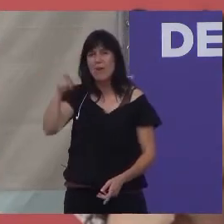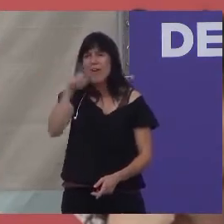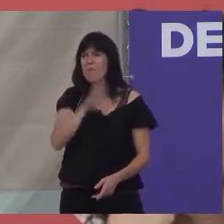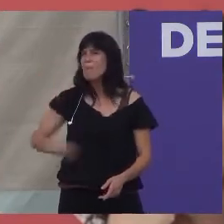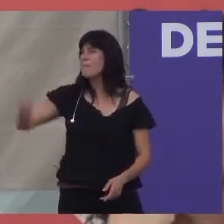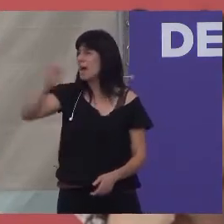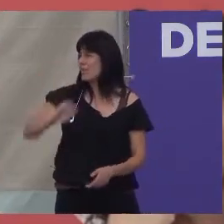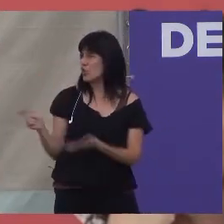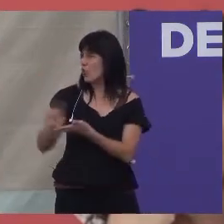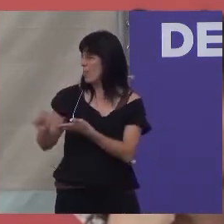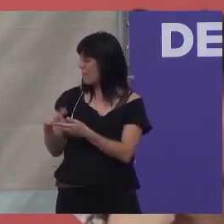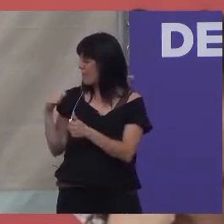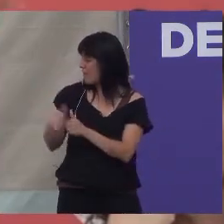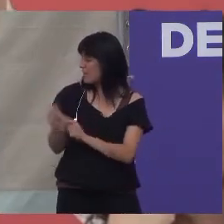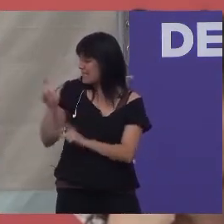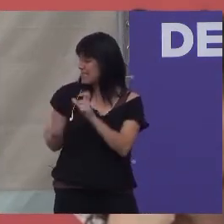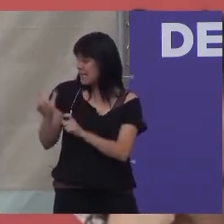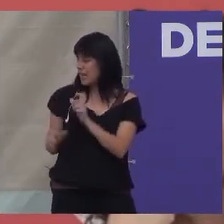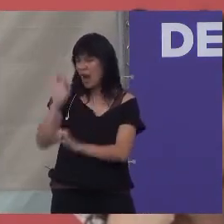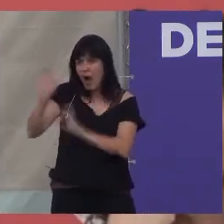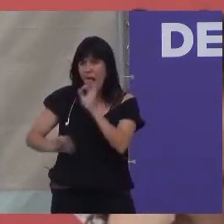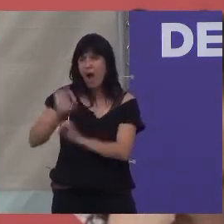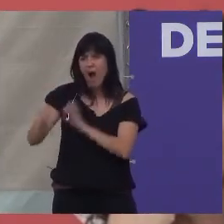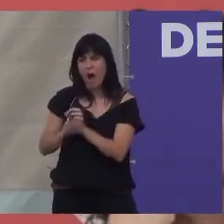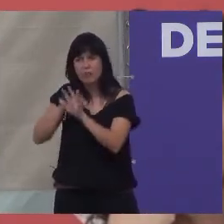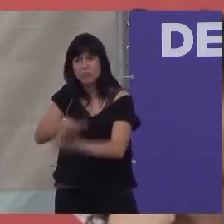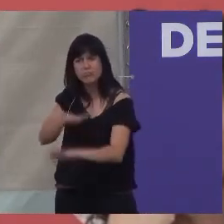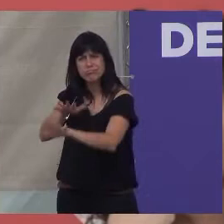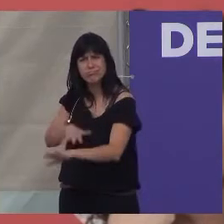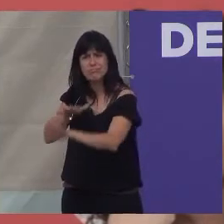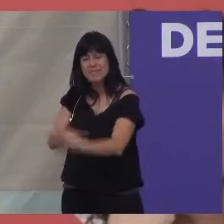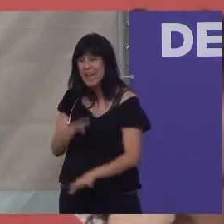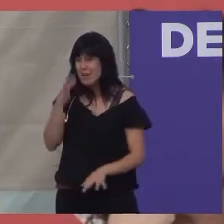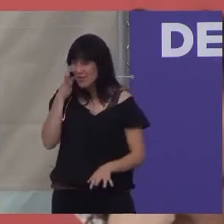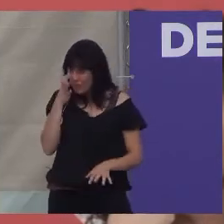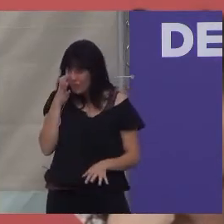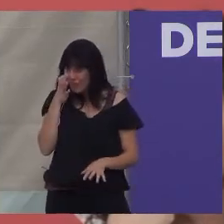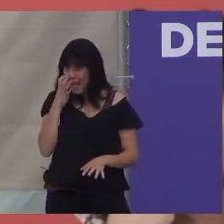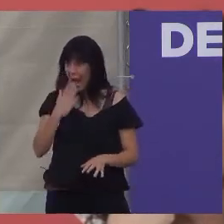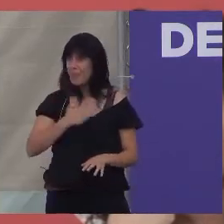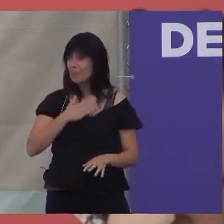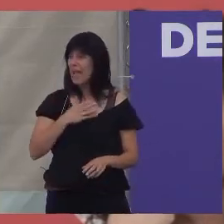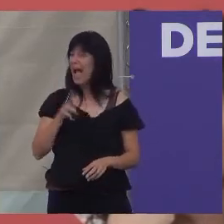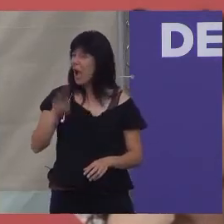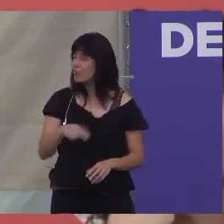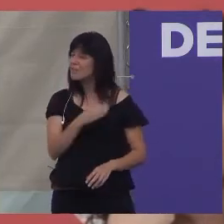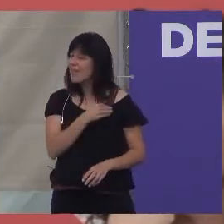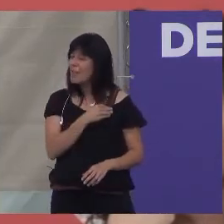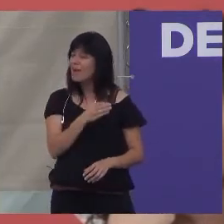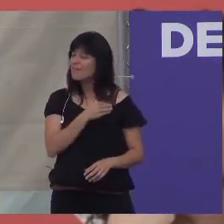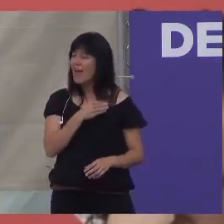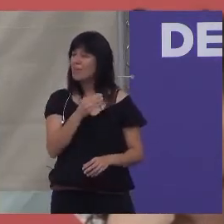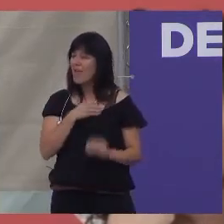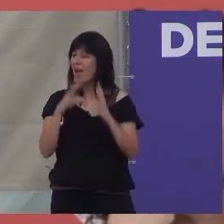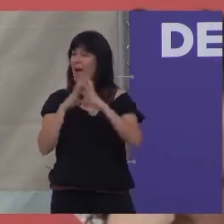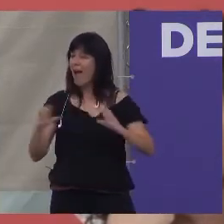de unos meses hubo un grupo de gente que organizó esas grandes marchas. Pero a mí lo que todavía me mueve, a pesar de